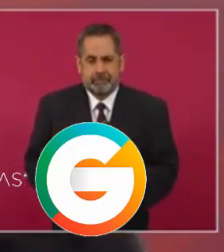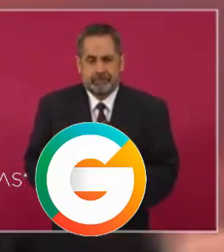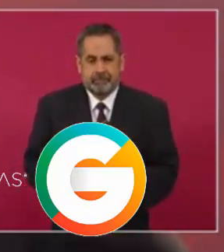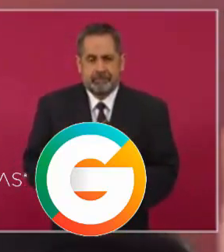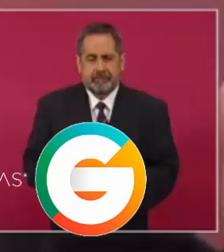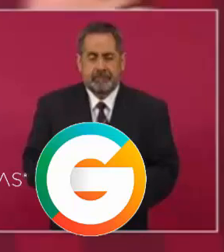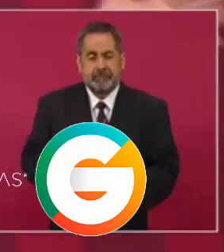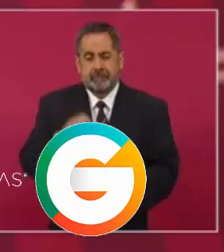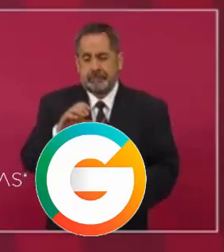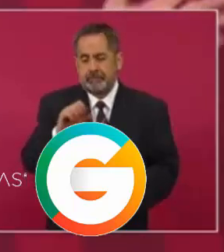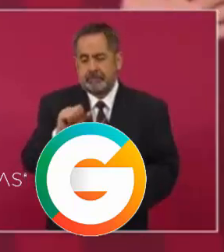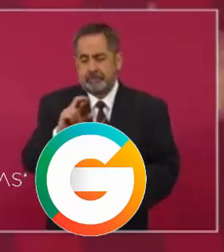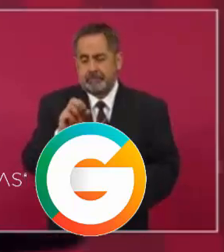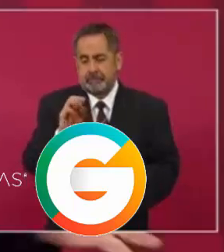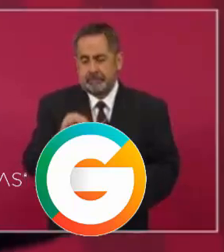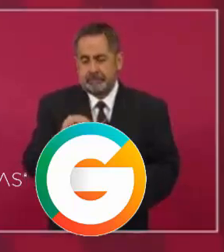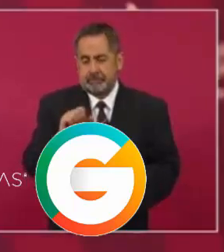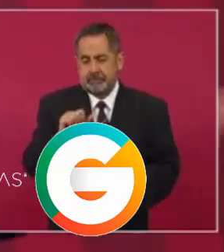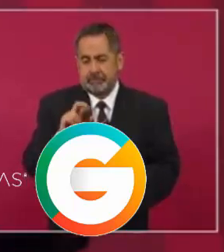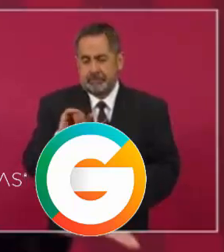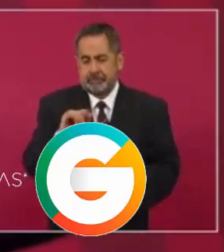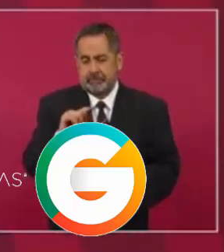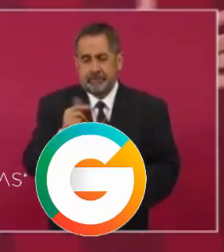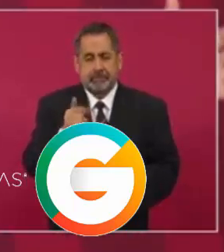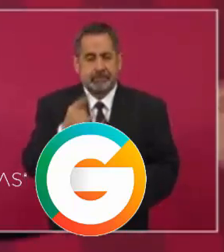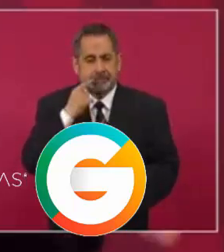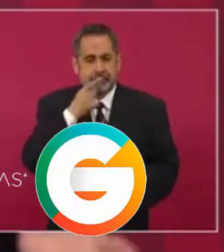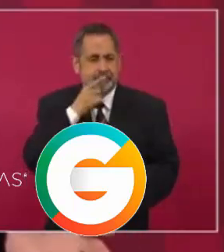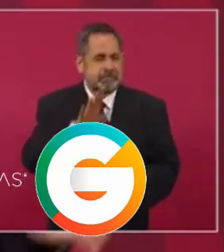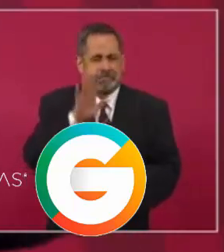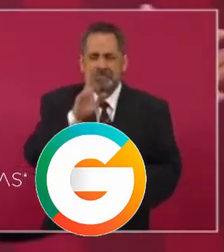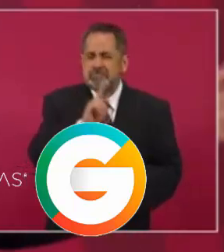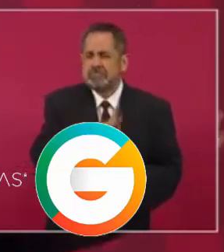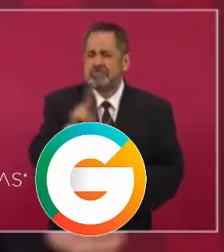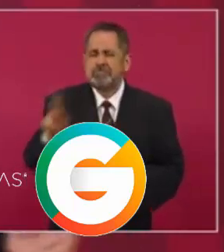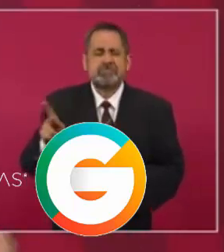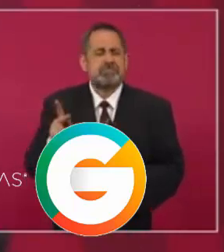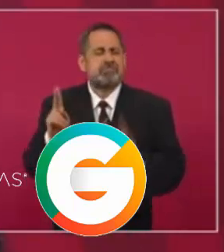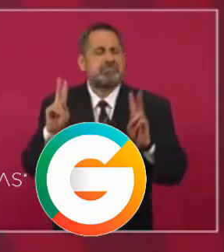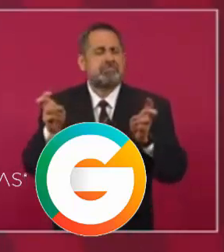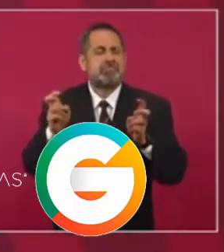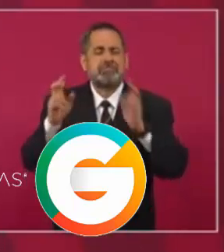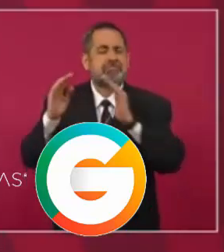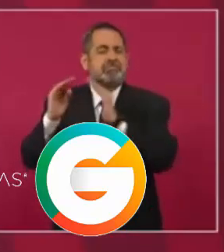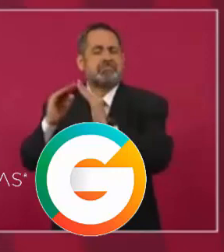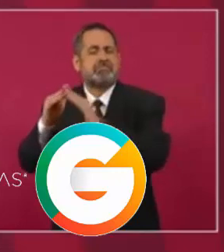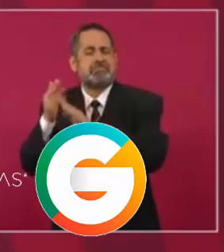Carmen Aristegui casi lo comparaba con la Casa Blanca.